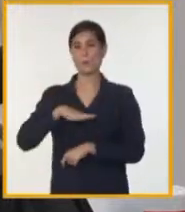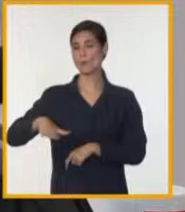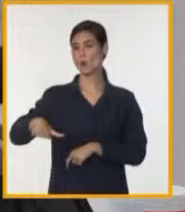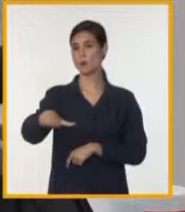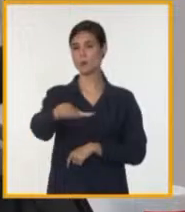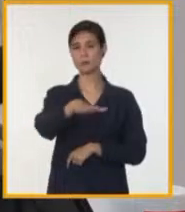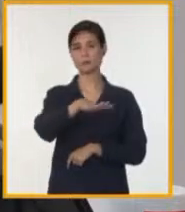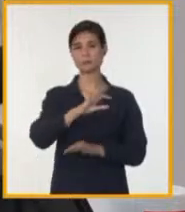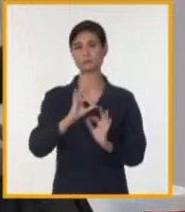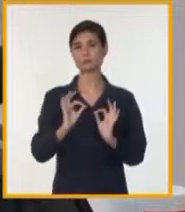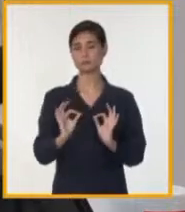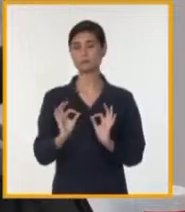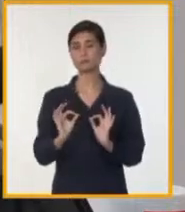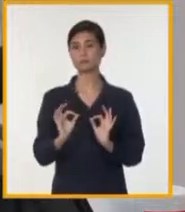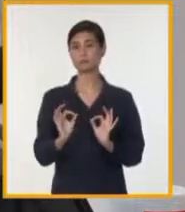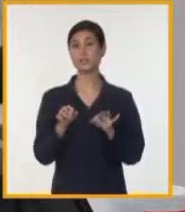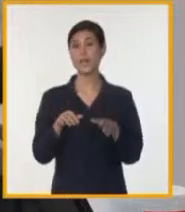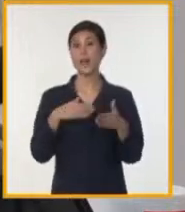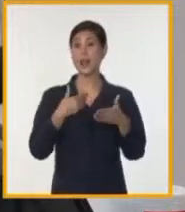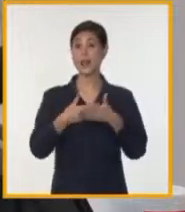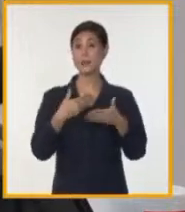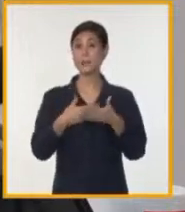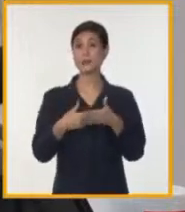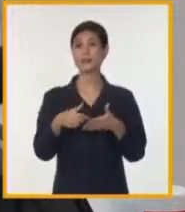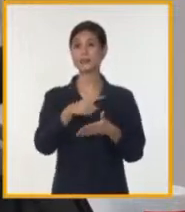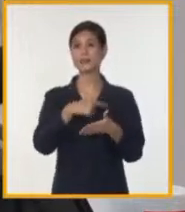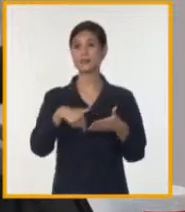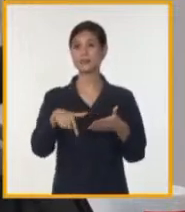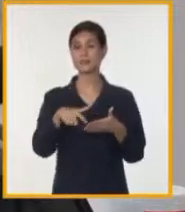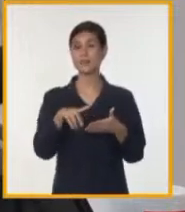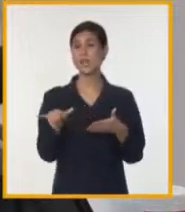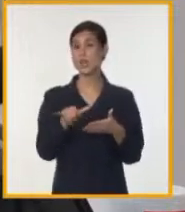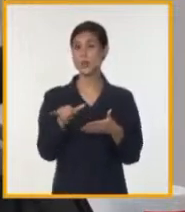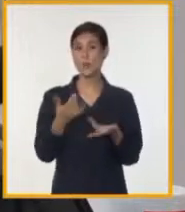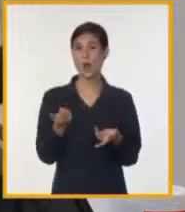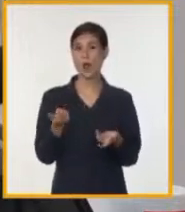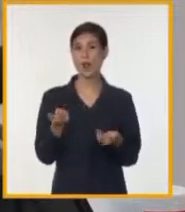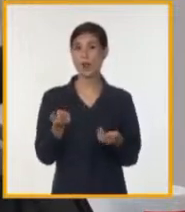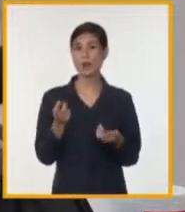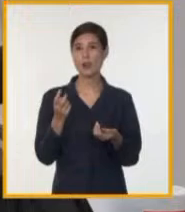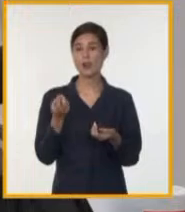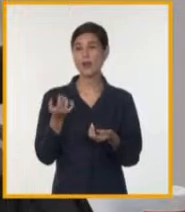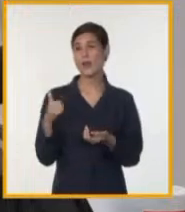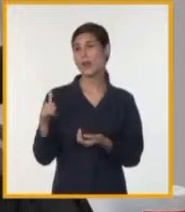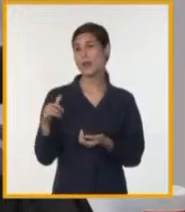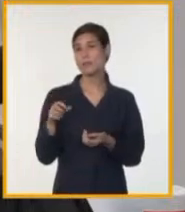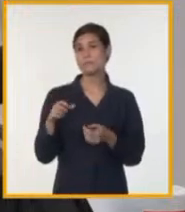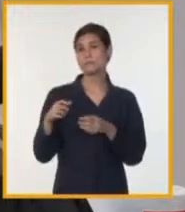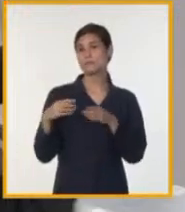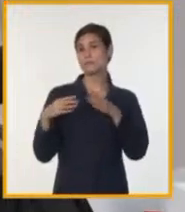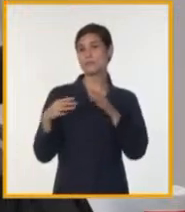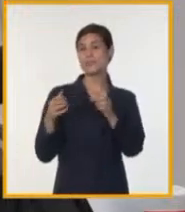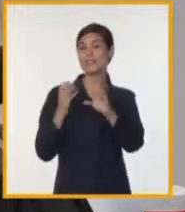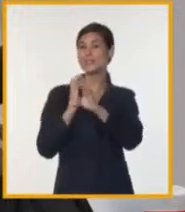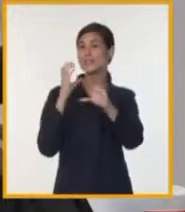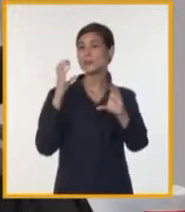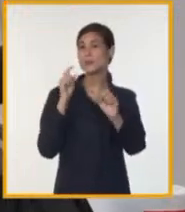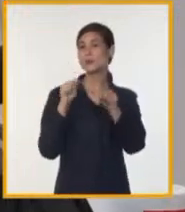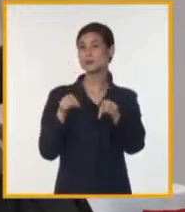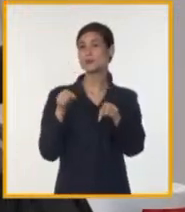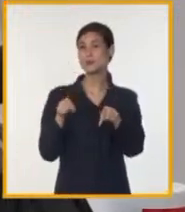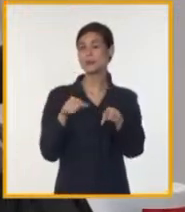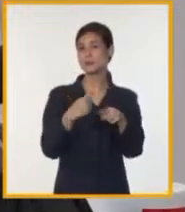en este sentido, la empresa presta un servicio de rutas interurbanas y con un potencial en la actualidad de 114 rutas